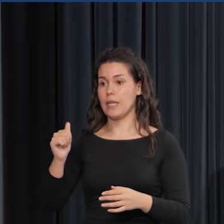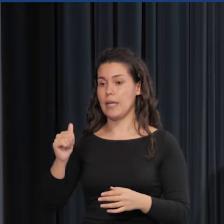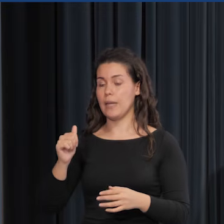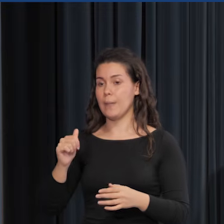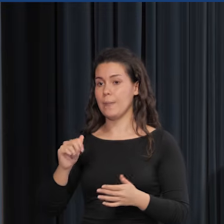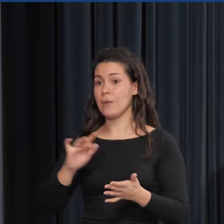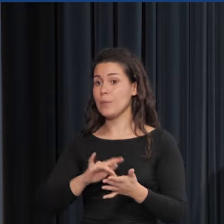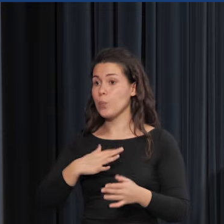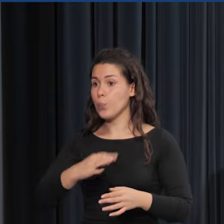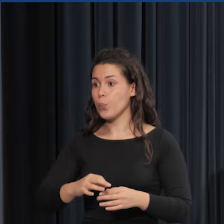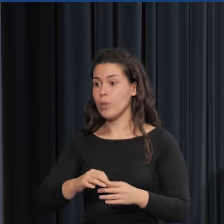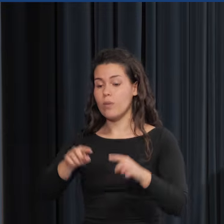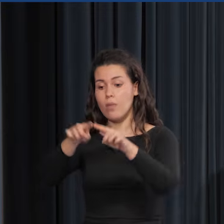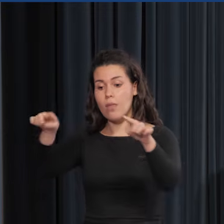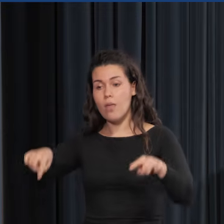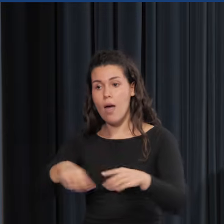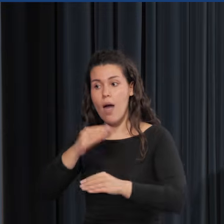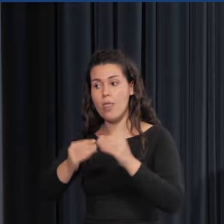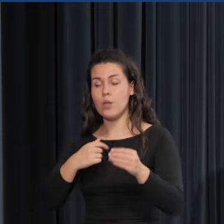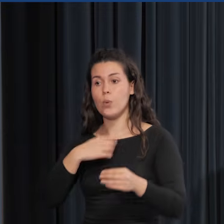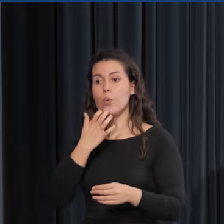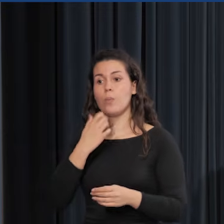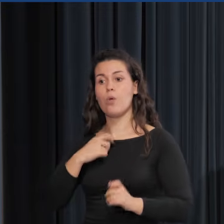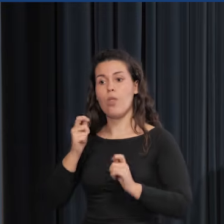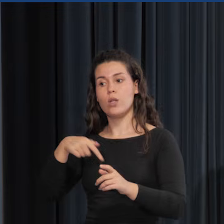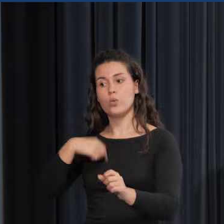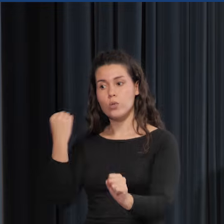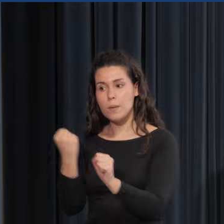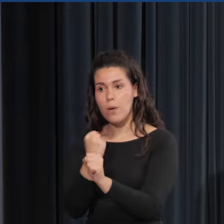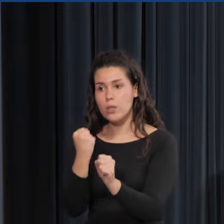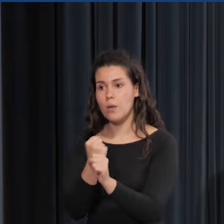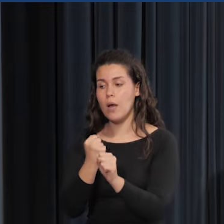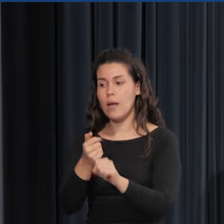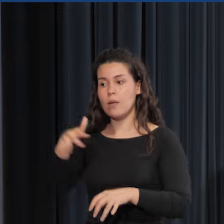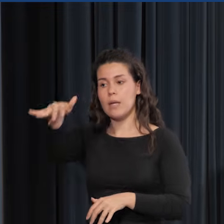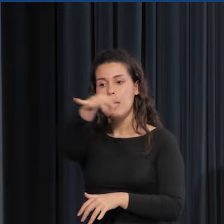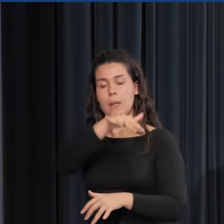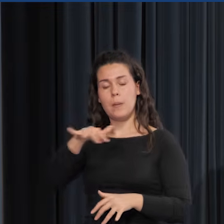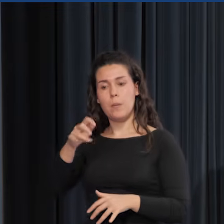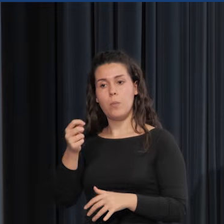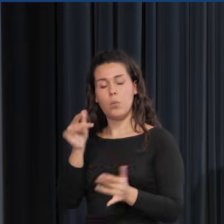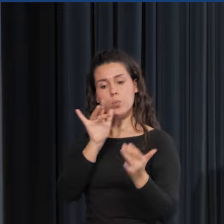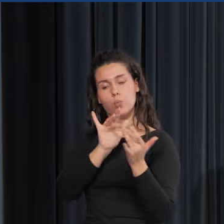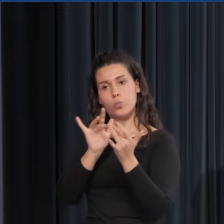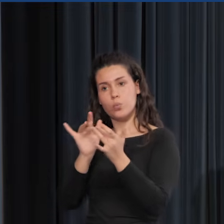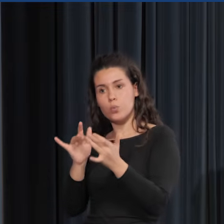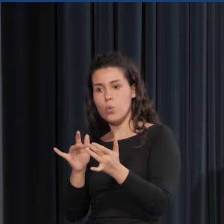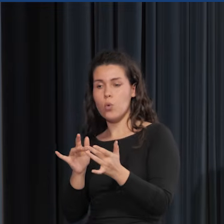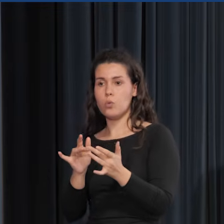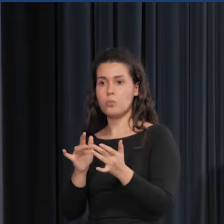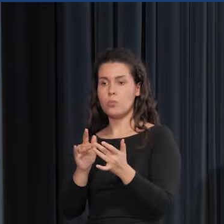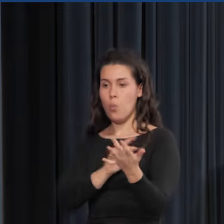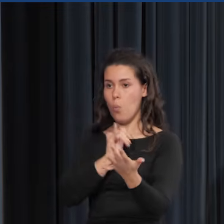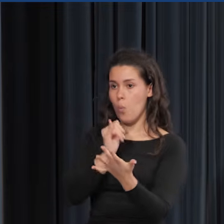a hacer las actuaciones, yo te pongo a trabajar ahí, tú te familiarizas con el entorno, ensayas pruebas ante un